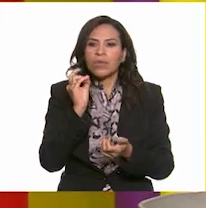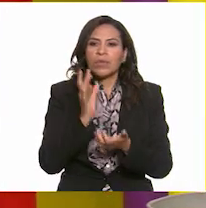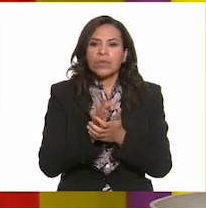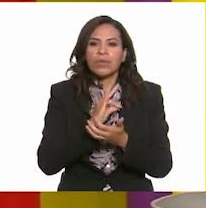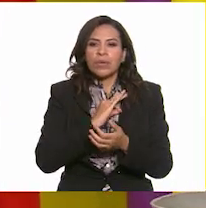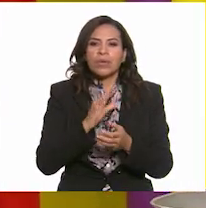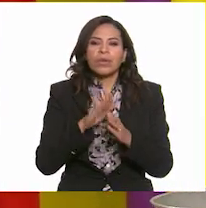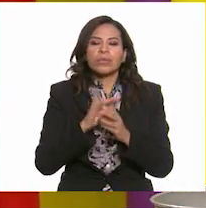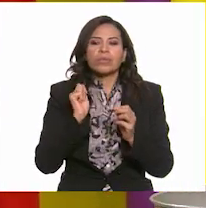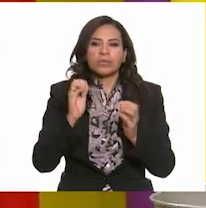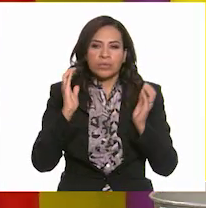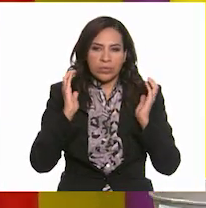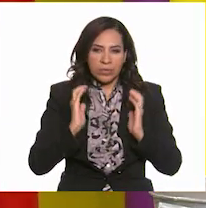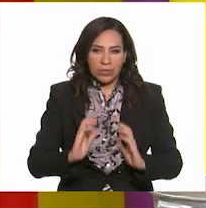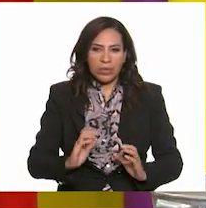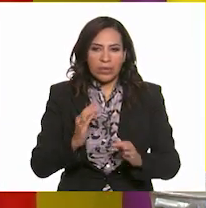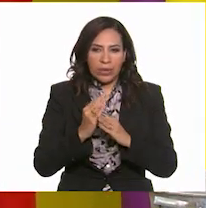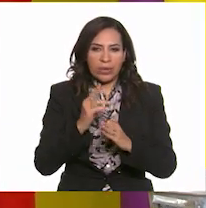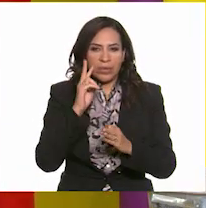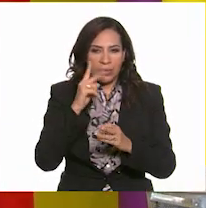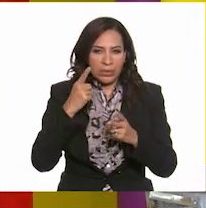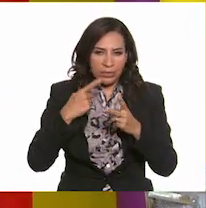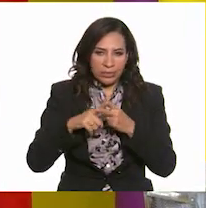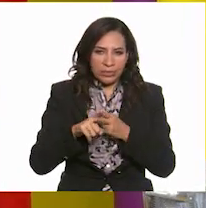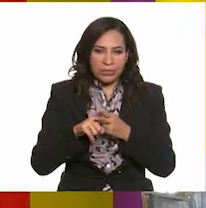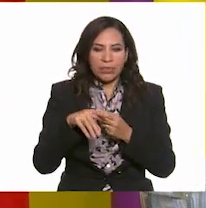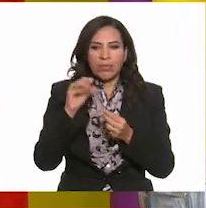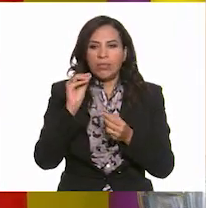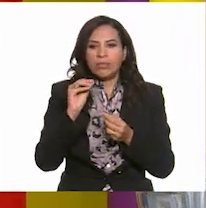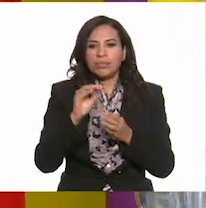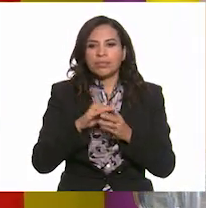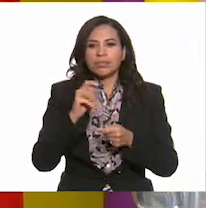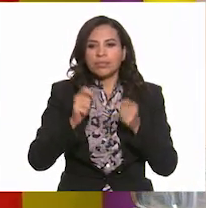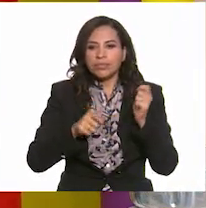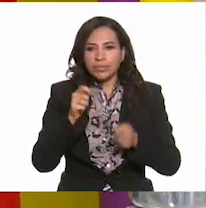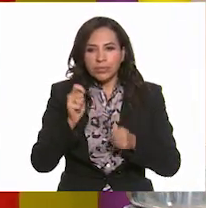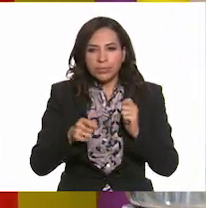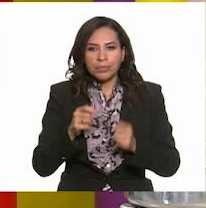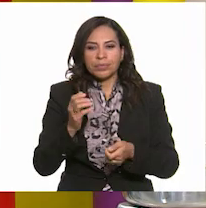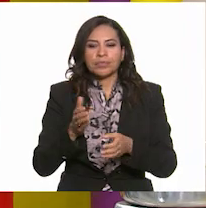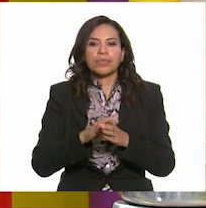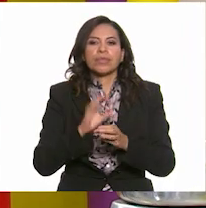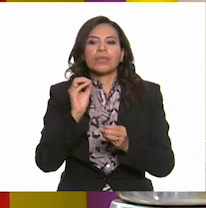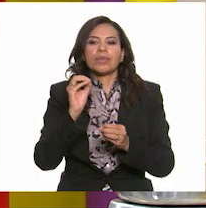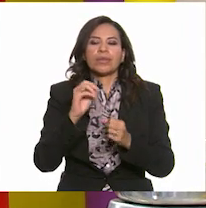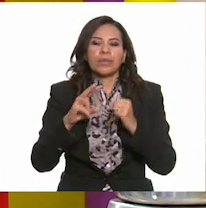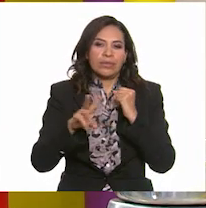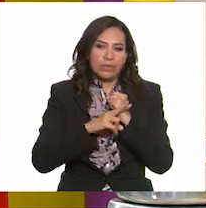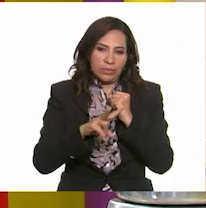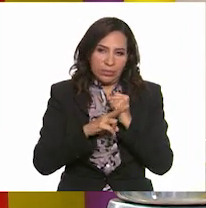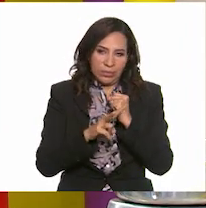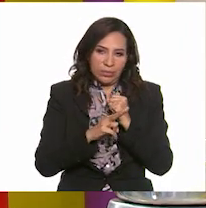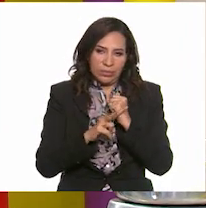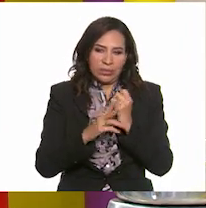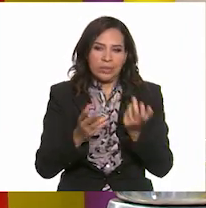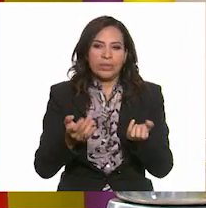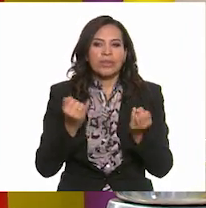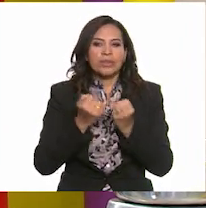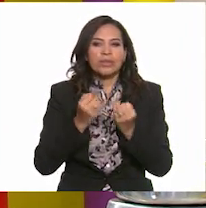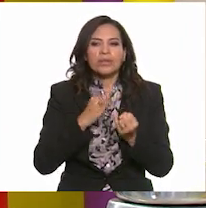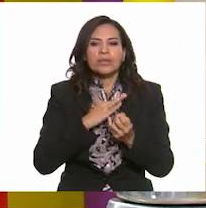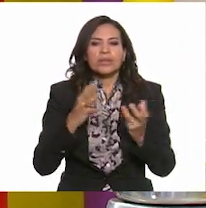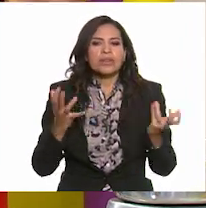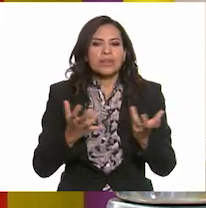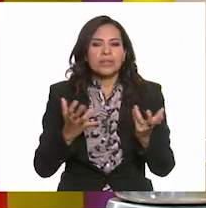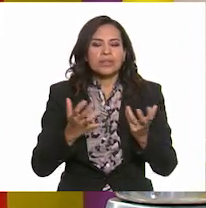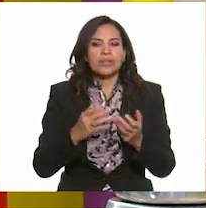podemos ocupar el cuerpo, como lo vimos al principio, o las cacerolas, o los vasos, sino que podemos